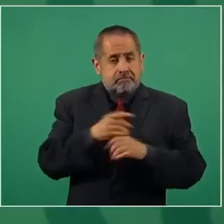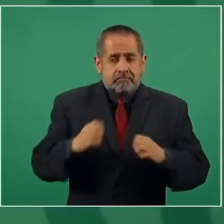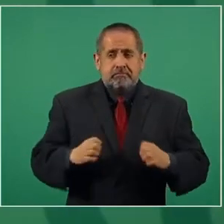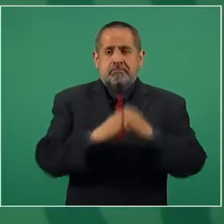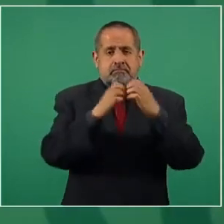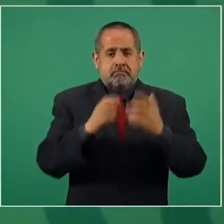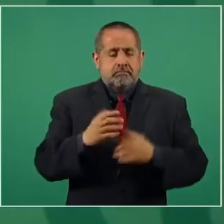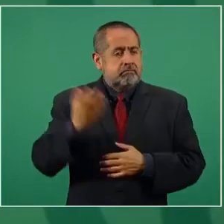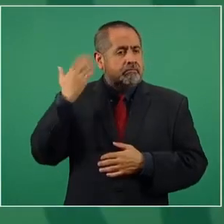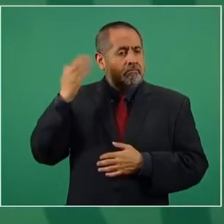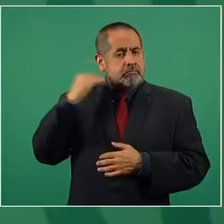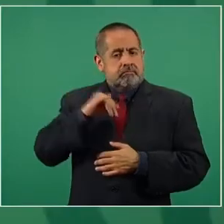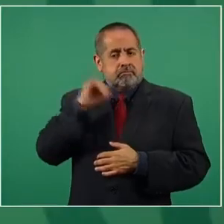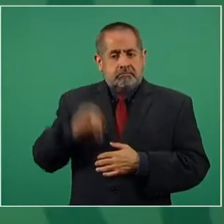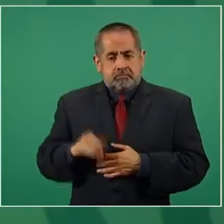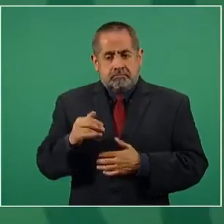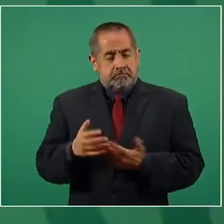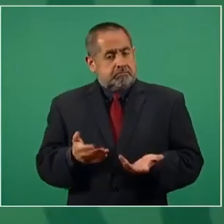algo nunca visto